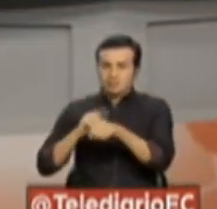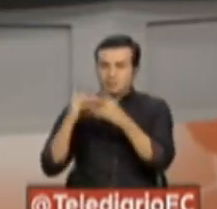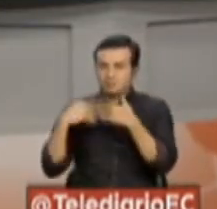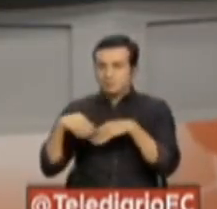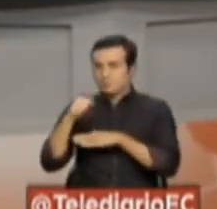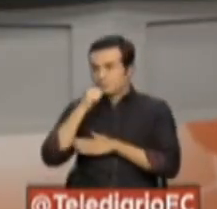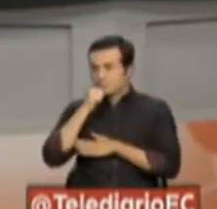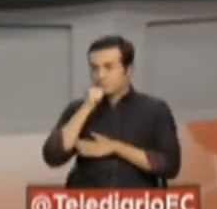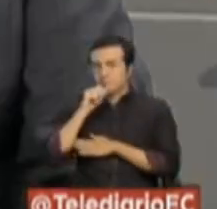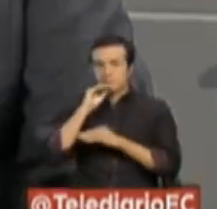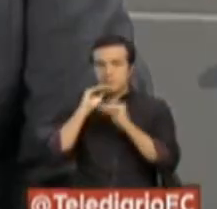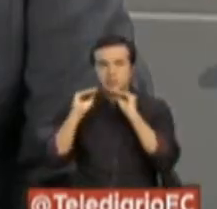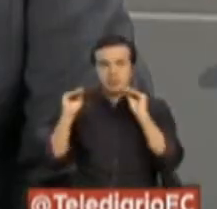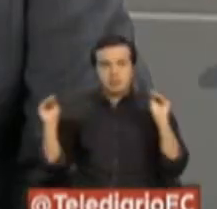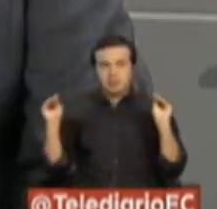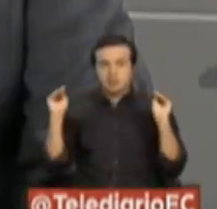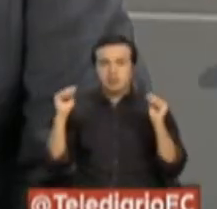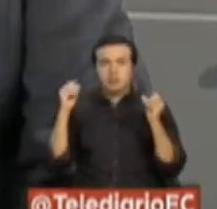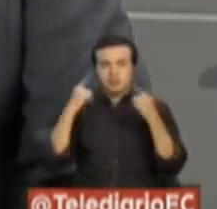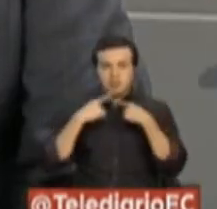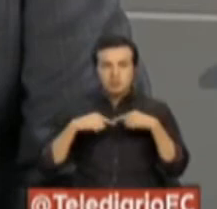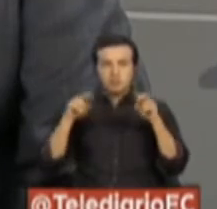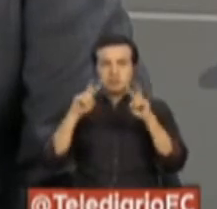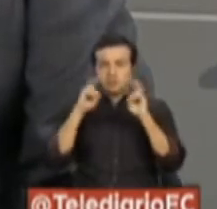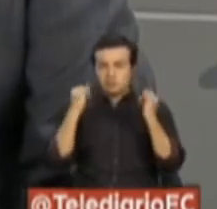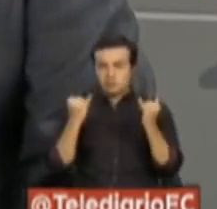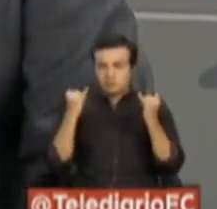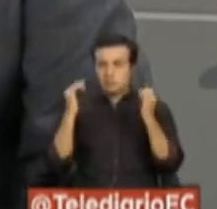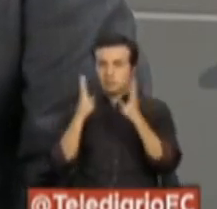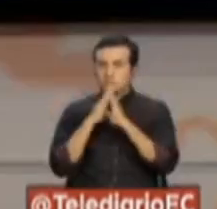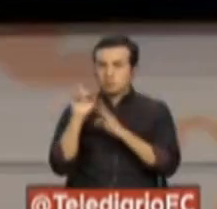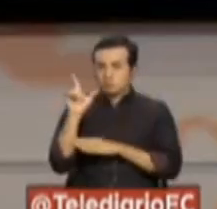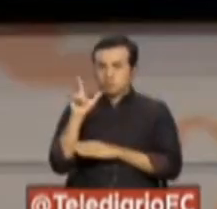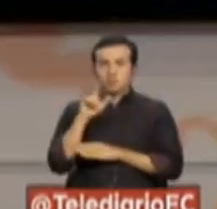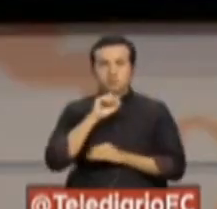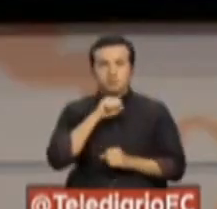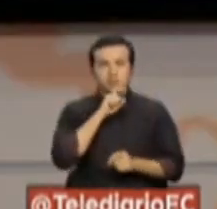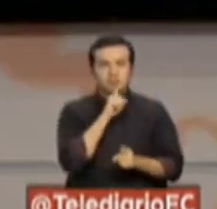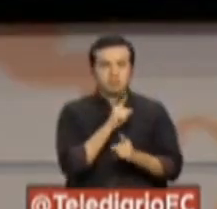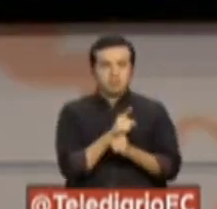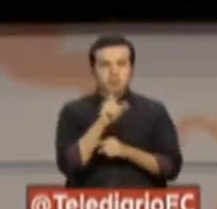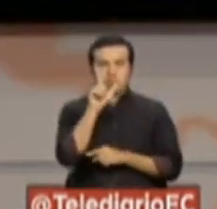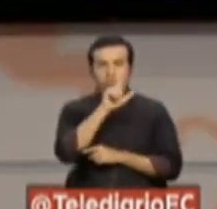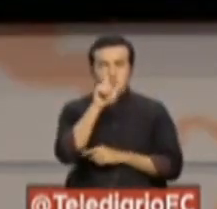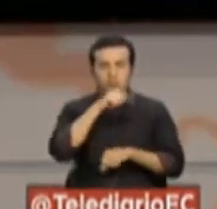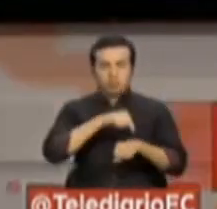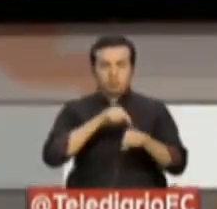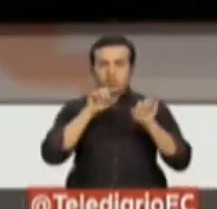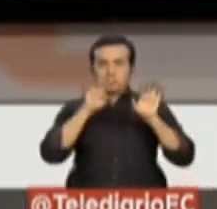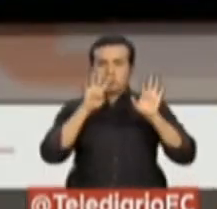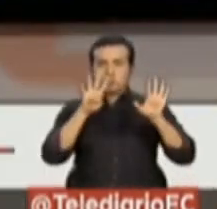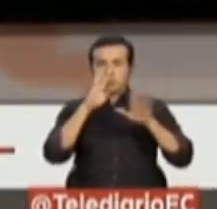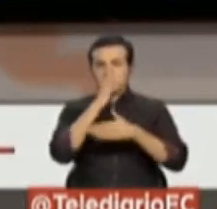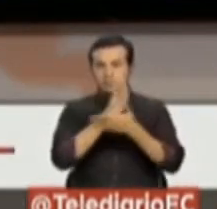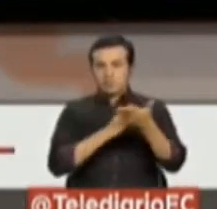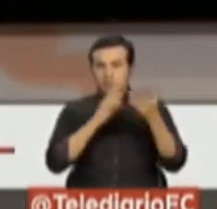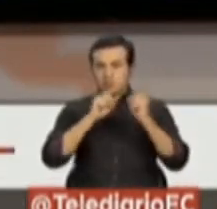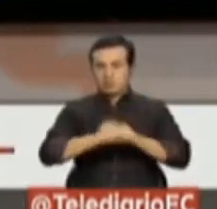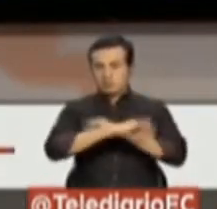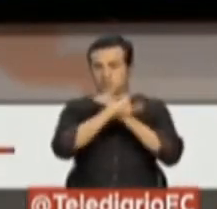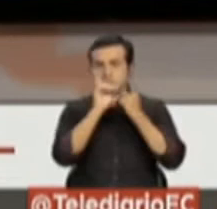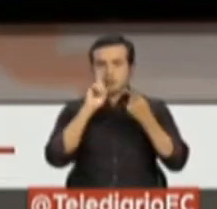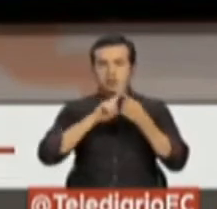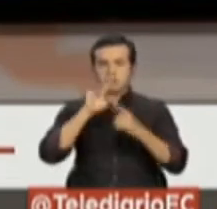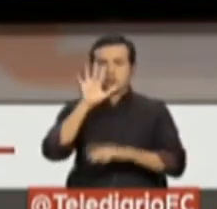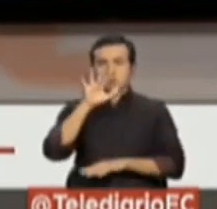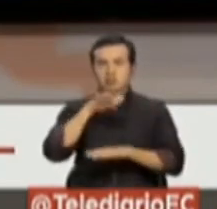para la entrevista, repítanos la información acerca del evento del día lunes. Por supuesto que sí, el lunes desde las 9:30 de la mañana hasta las